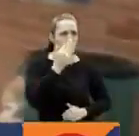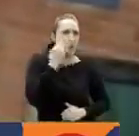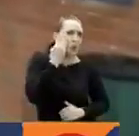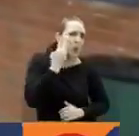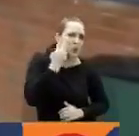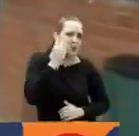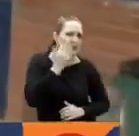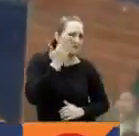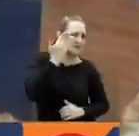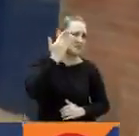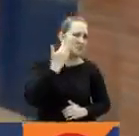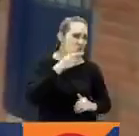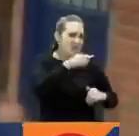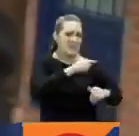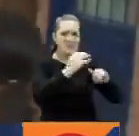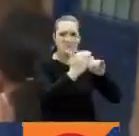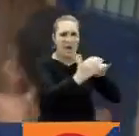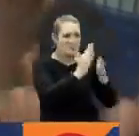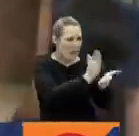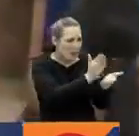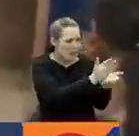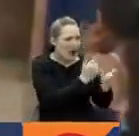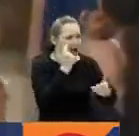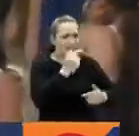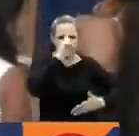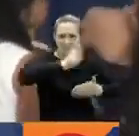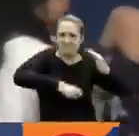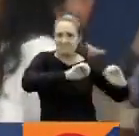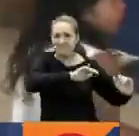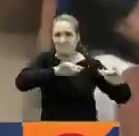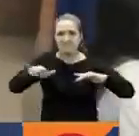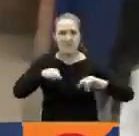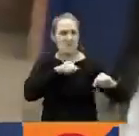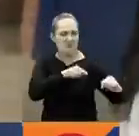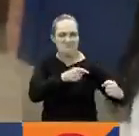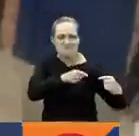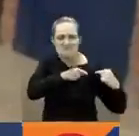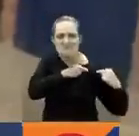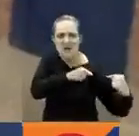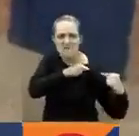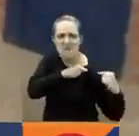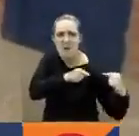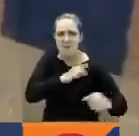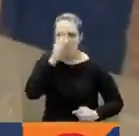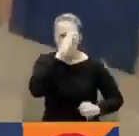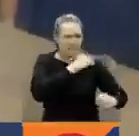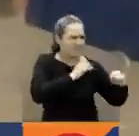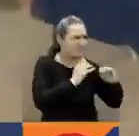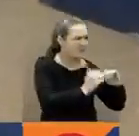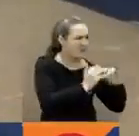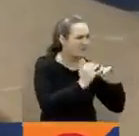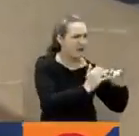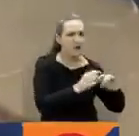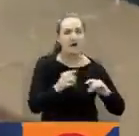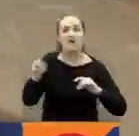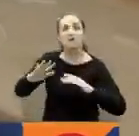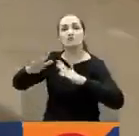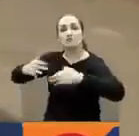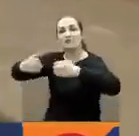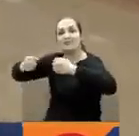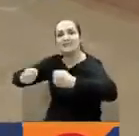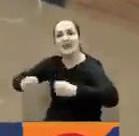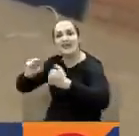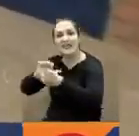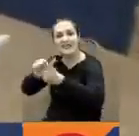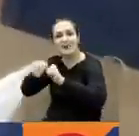grupos al margen de la ley con el ejército que intenta controlar toda esta zona aquí en el coliseo municipal es uno de